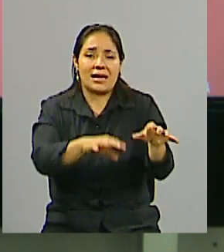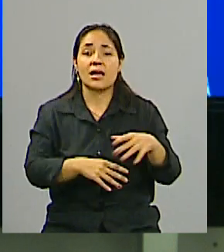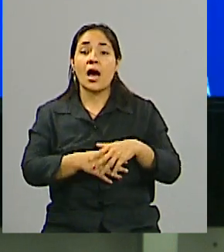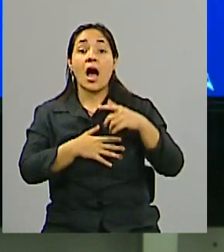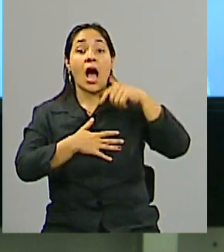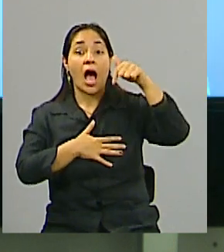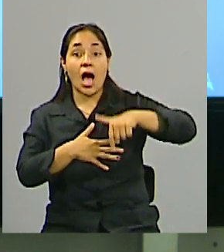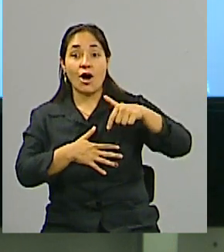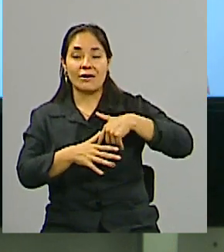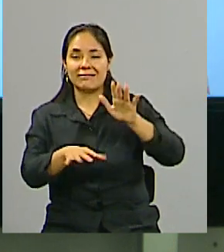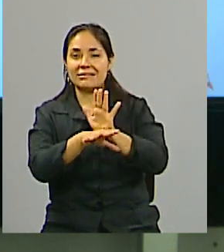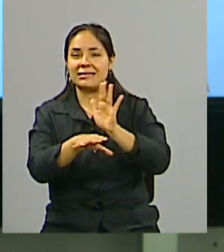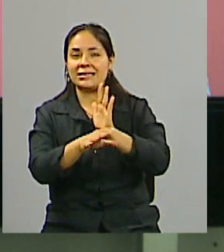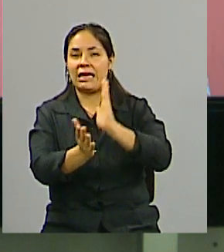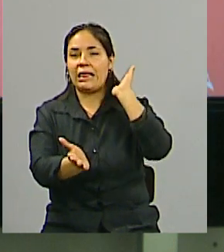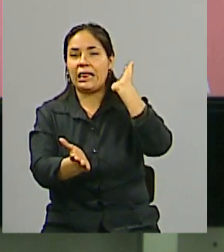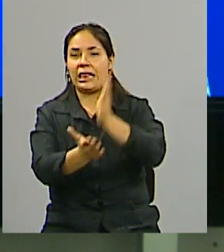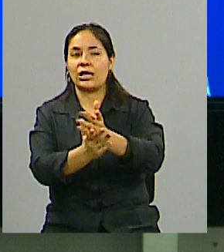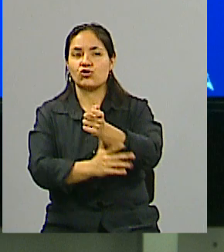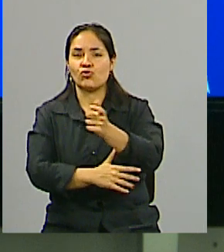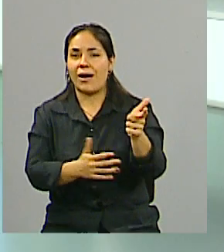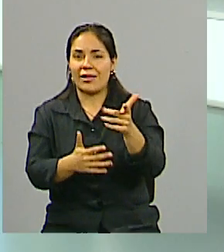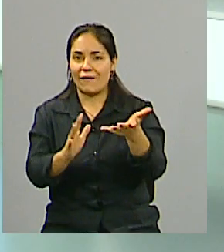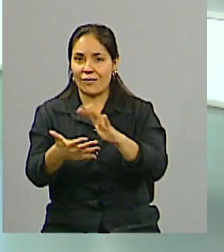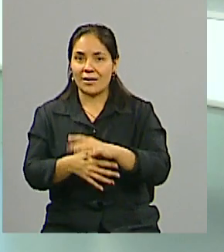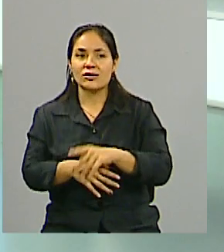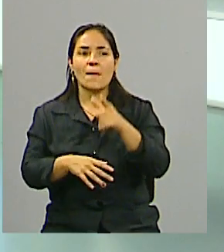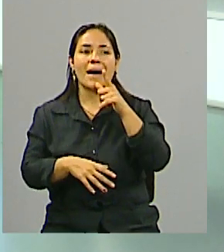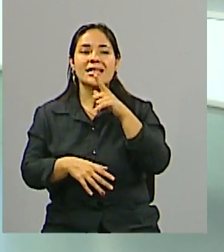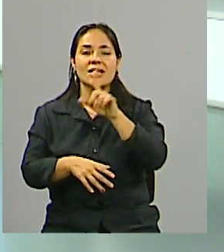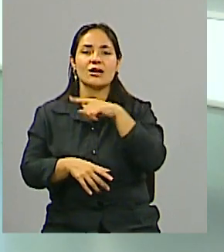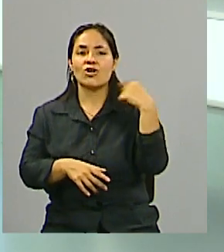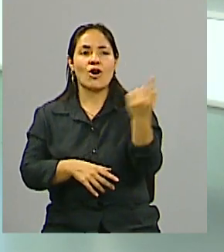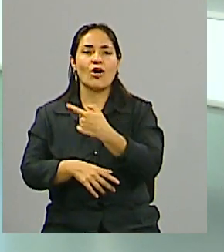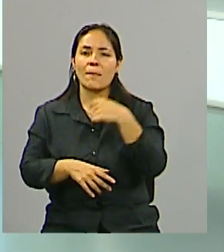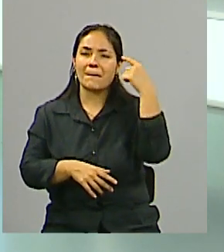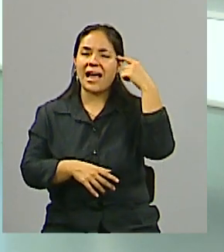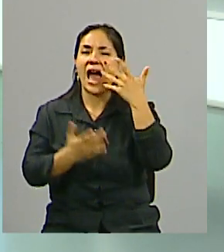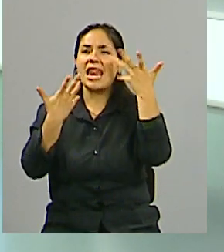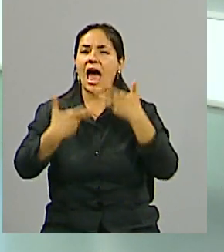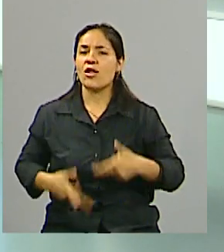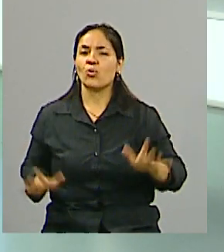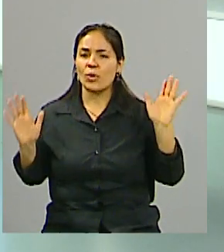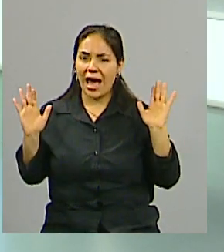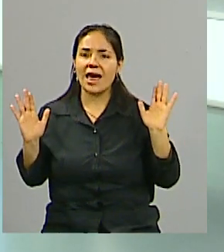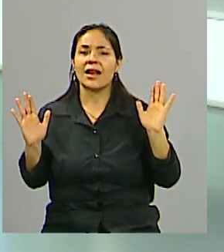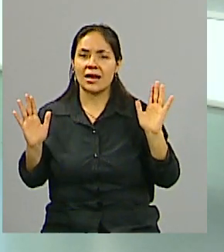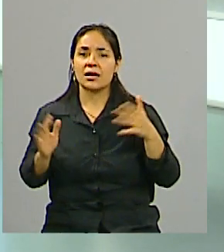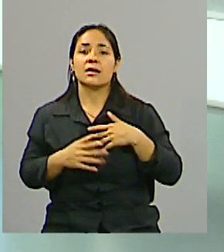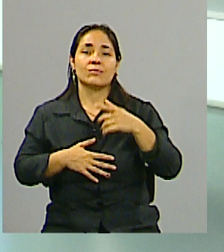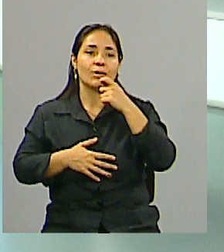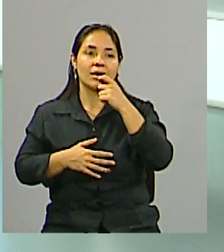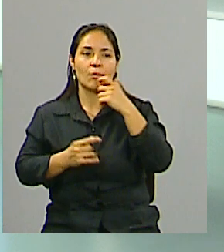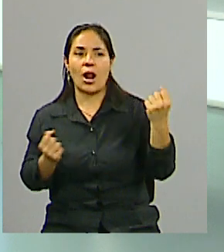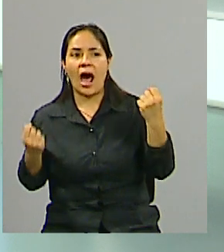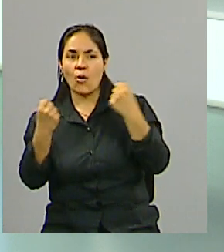el disciplinamiento que llamamos nosotros salarial. Se ha naturalizado, me parece también, ¿no? Que por ahí es mejor un acuerdo así